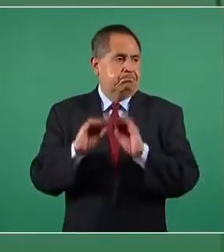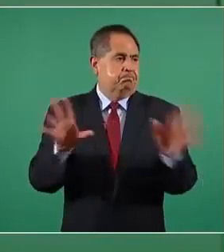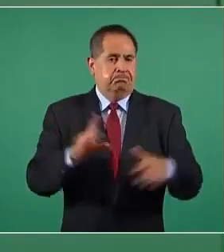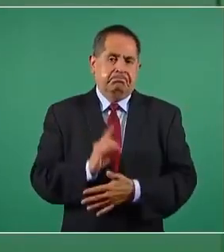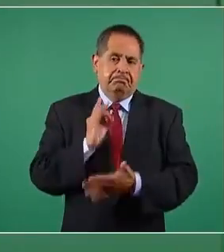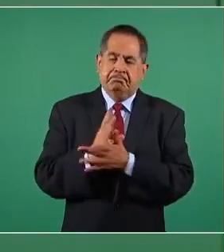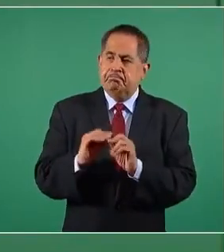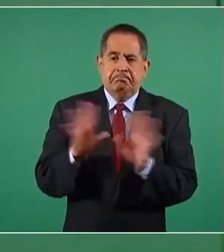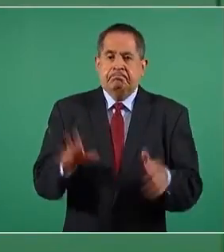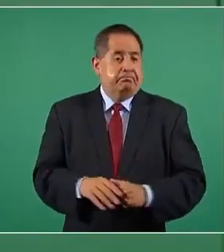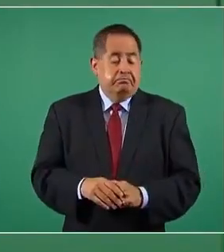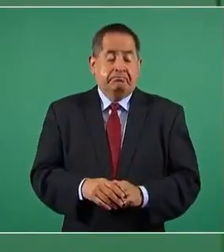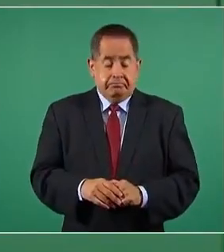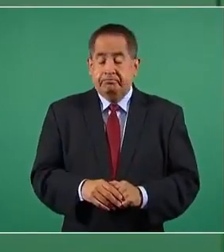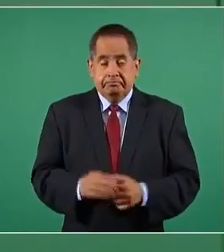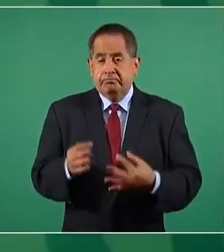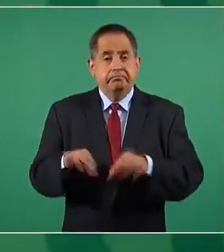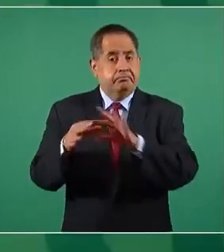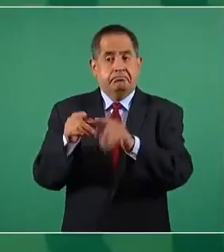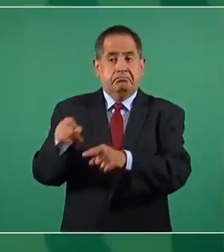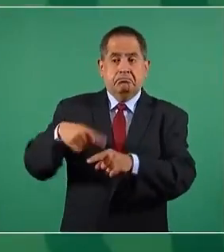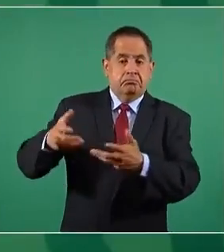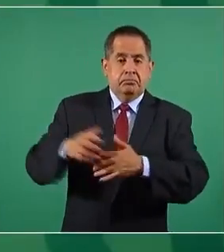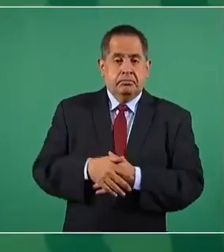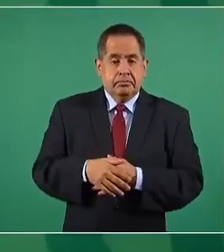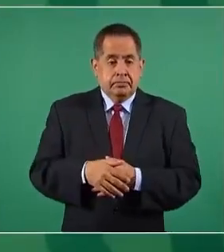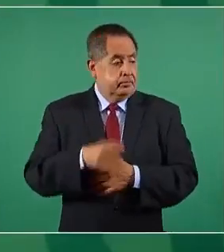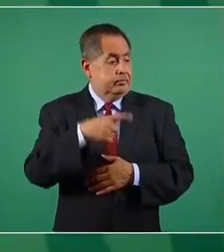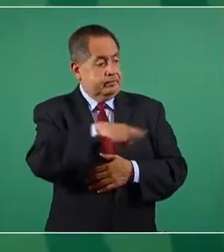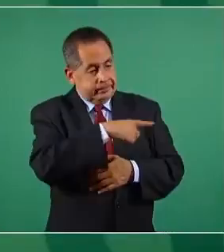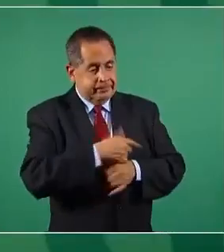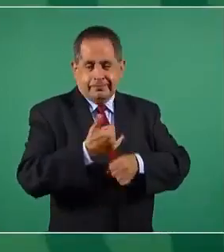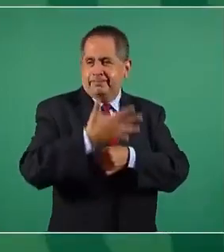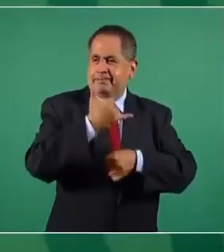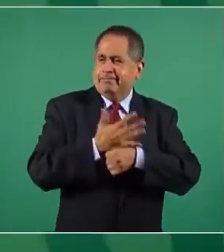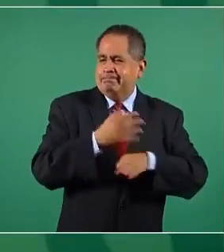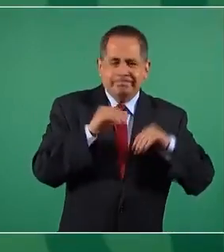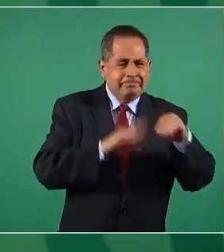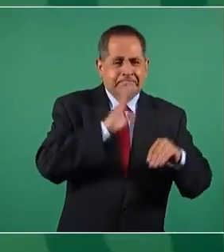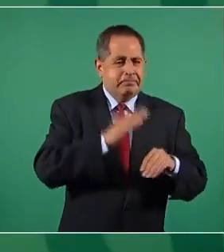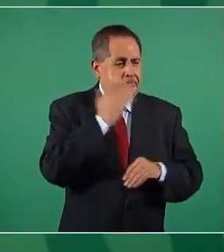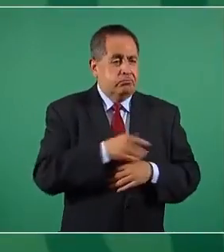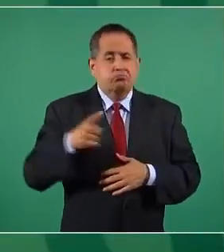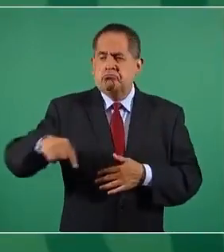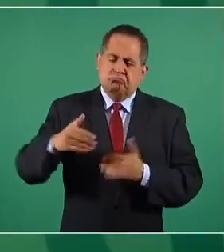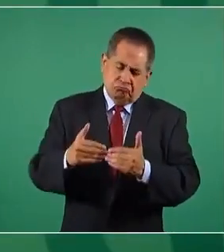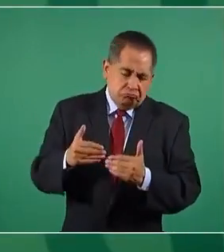Fue muy importante que aún con todos los obstáculos se dio un paso